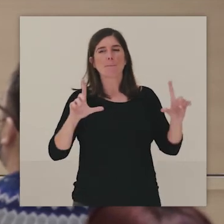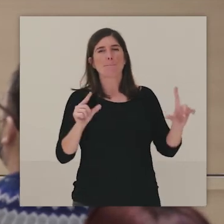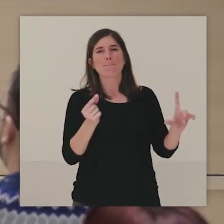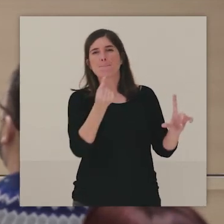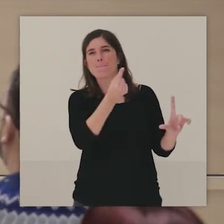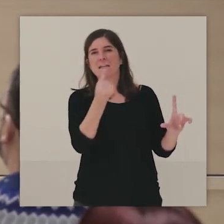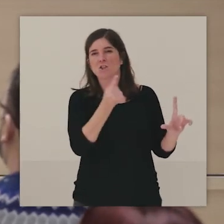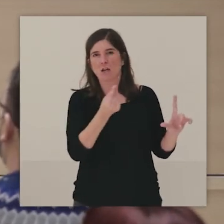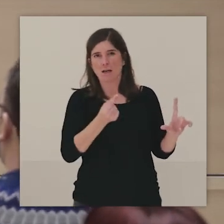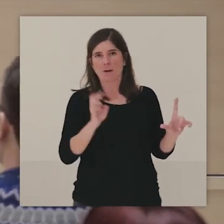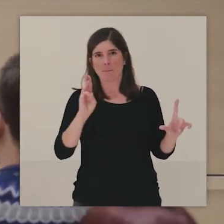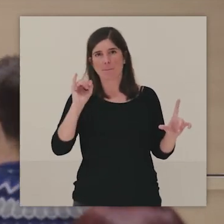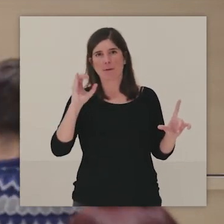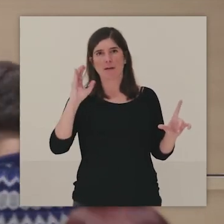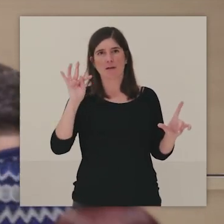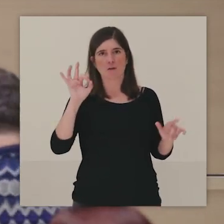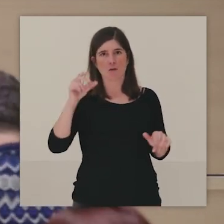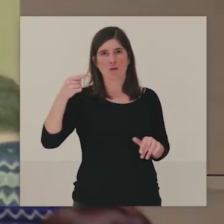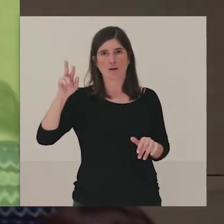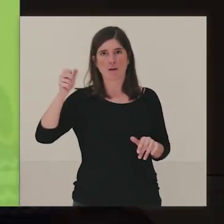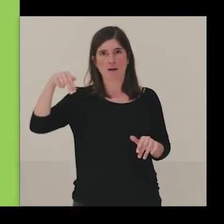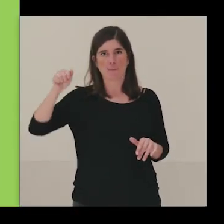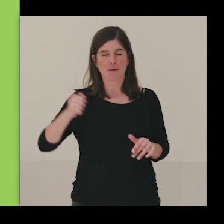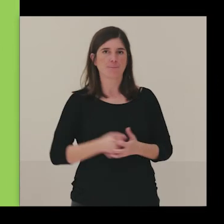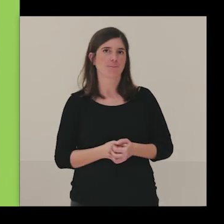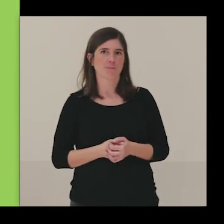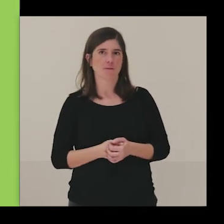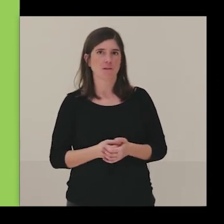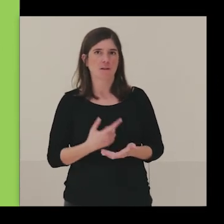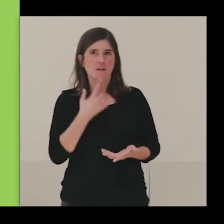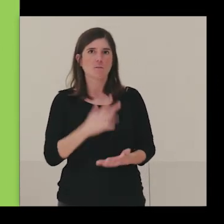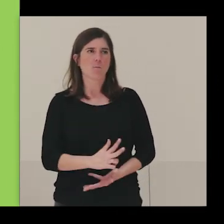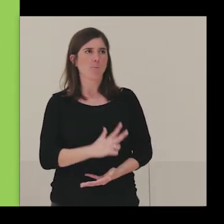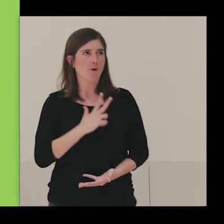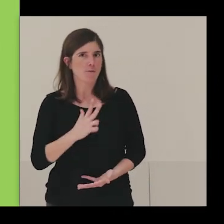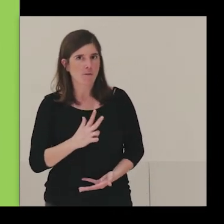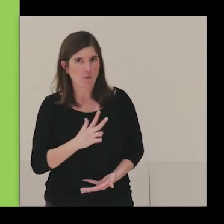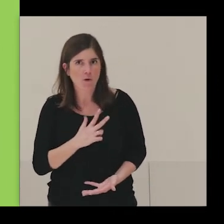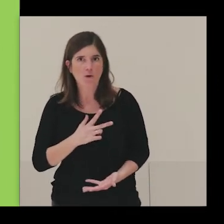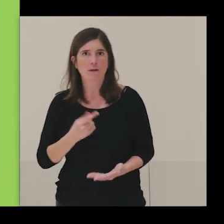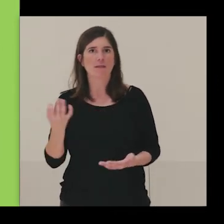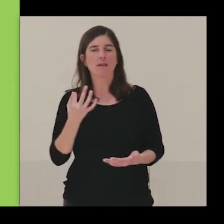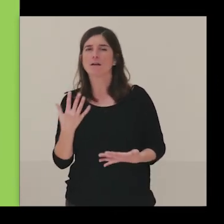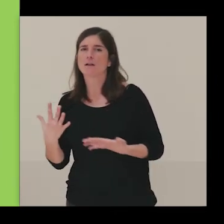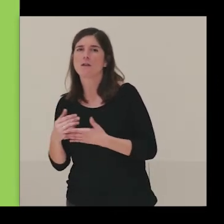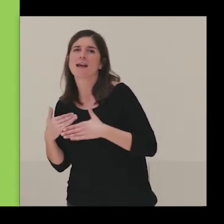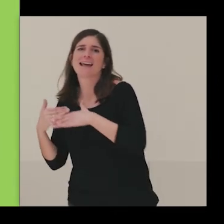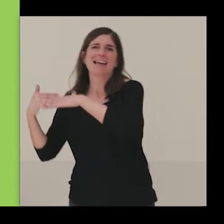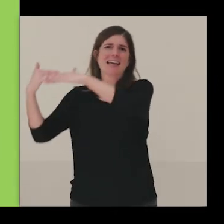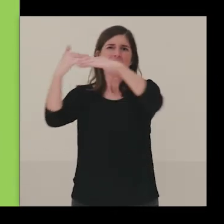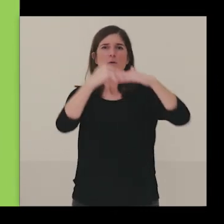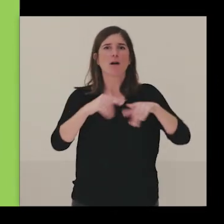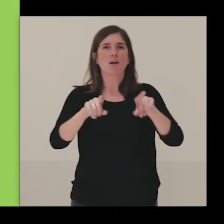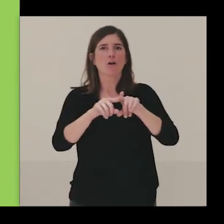Pictogramas, que también suele haber mucha discusión. Por favor, colecciones de pictogramas estándar. Ya existen varias